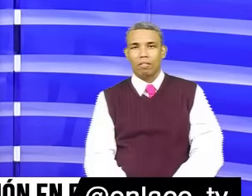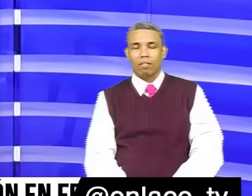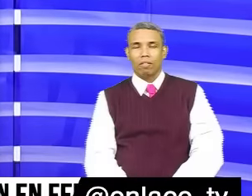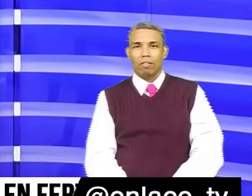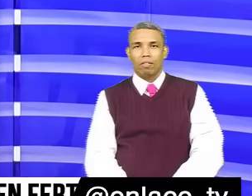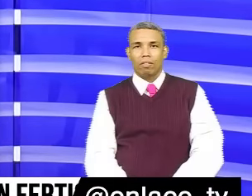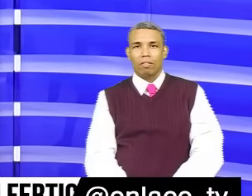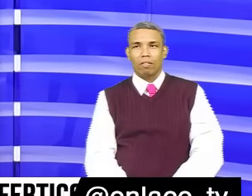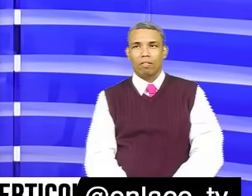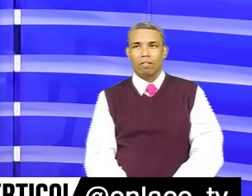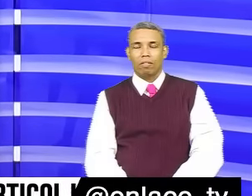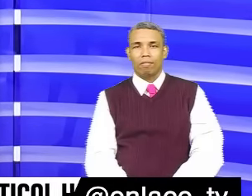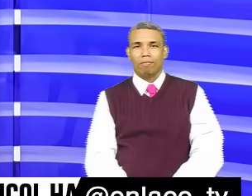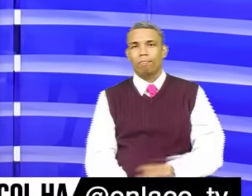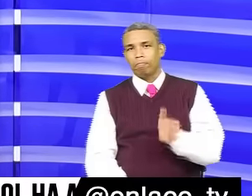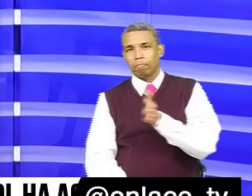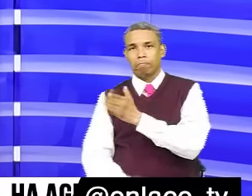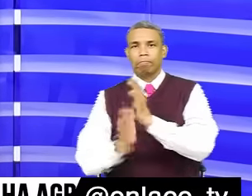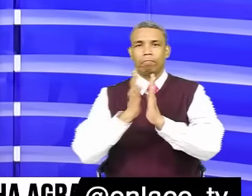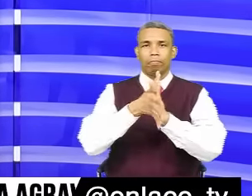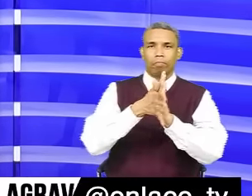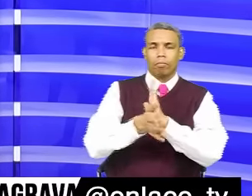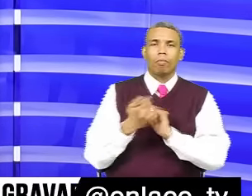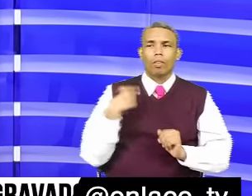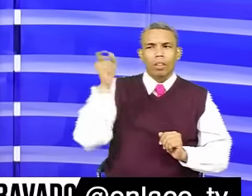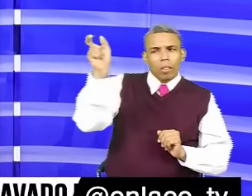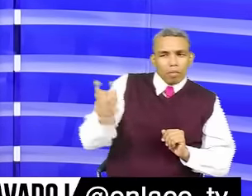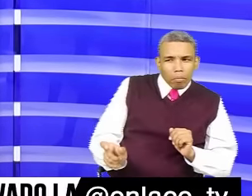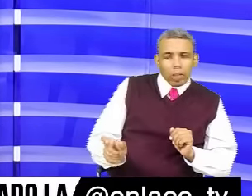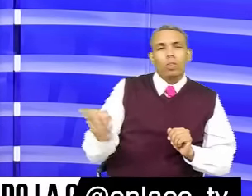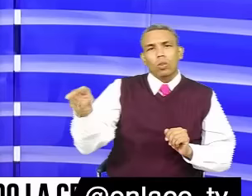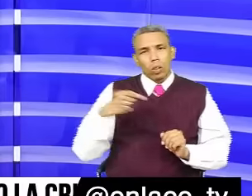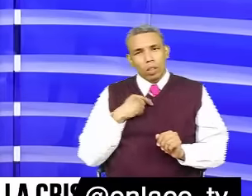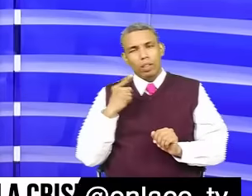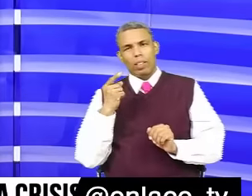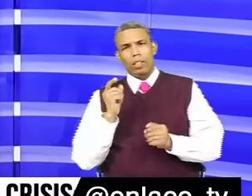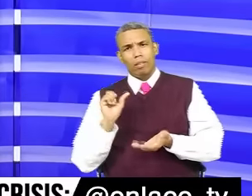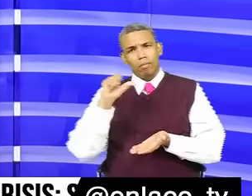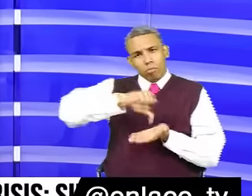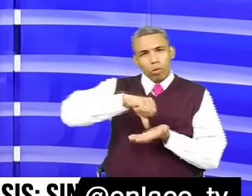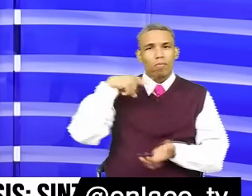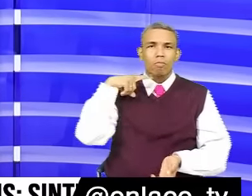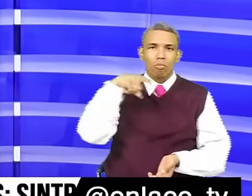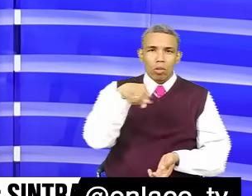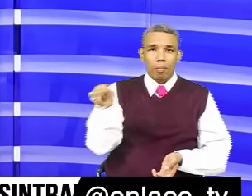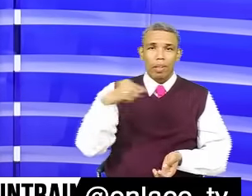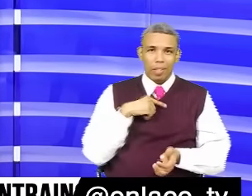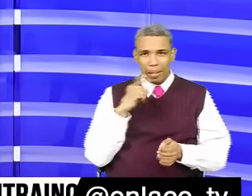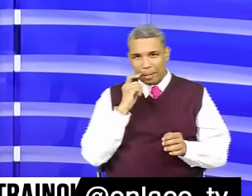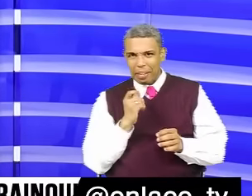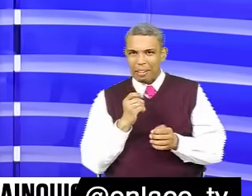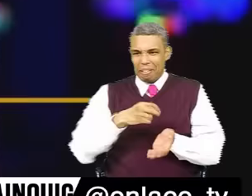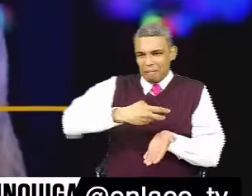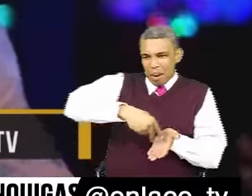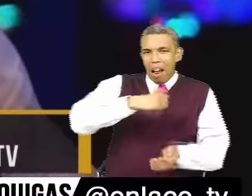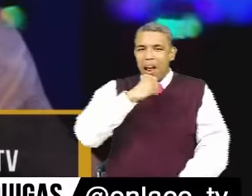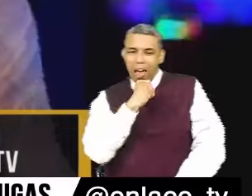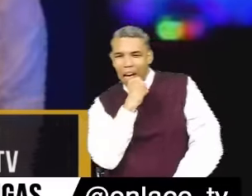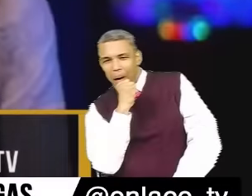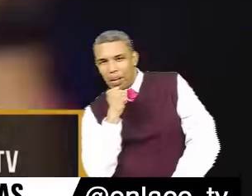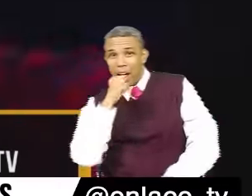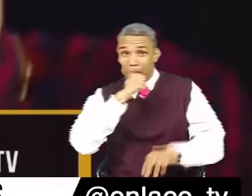Por otra parte, les cuento que el artista humangués Jace promociona su nuevo sencillo, se trata de Martíllala. Luego de más de un